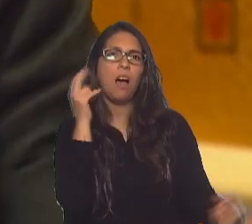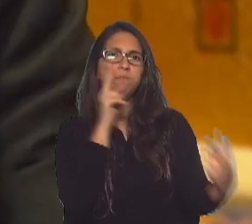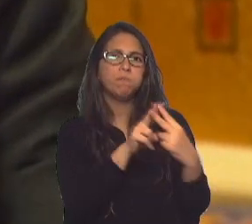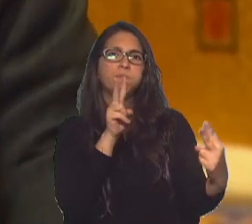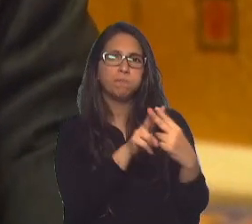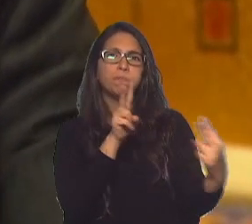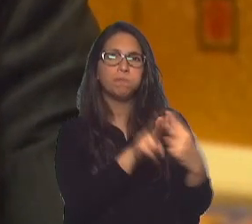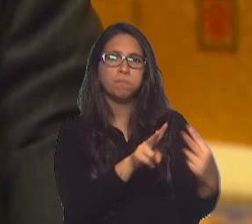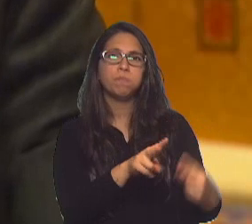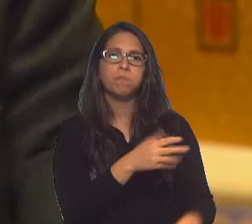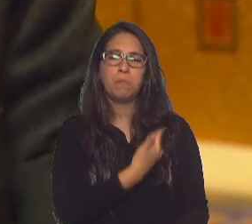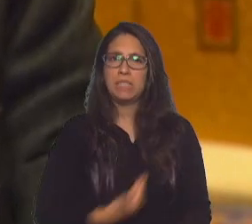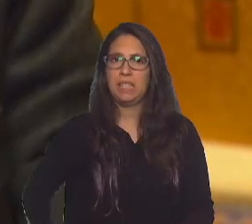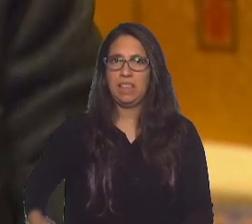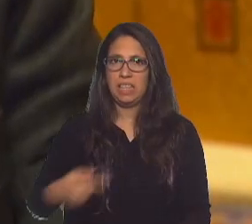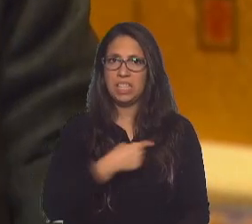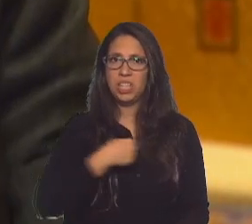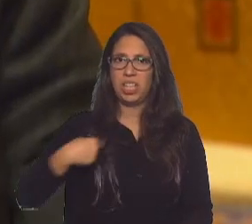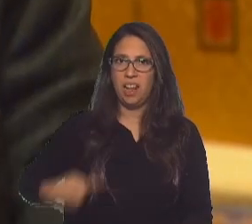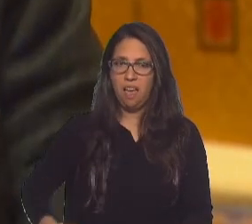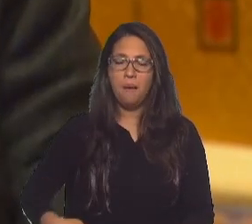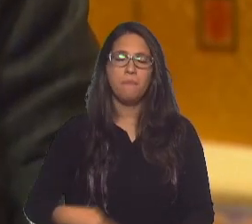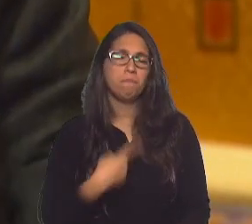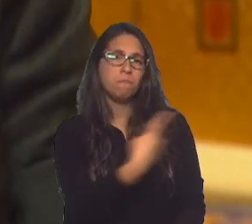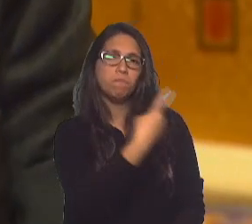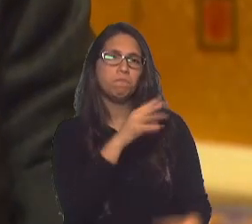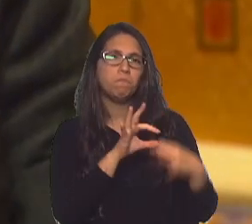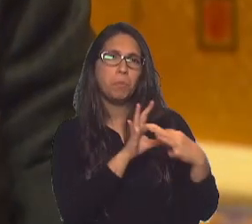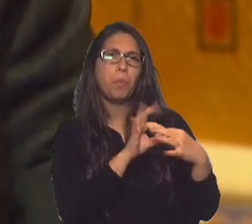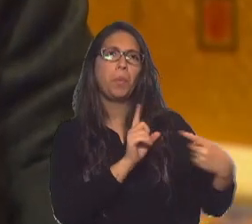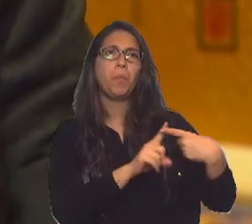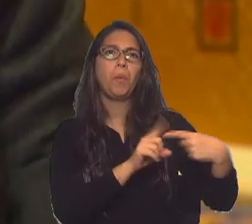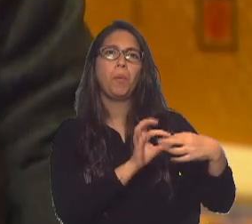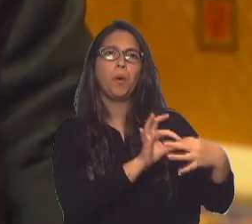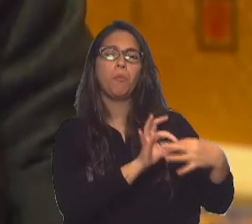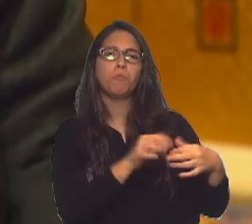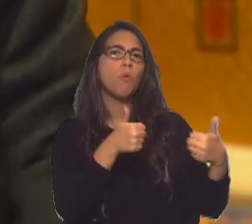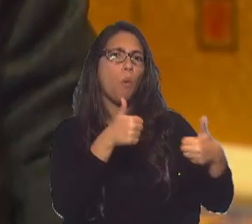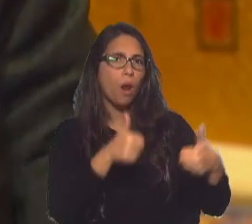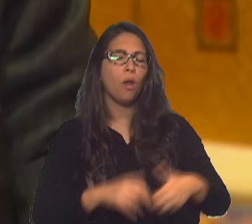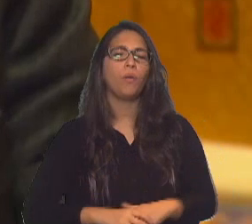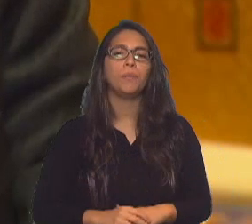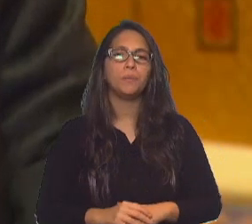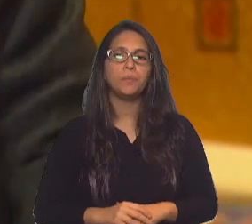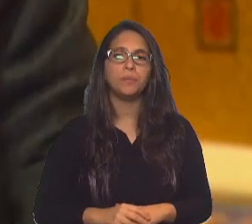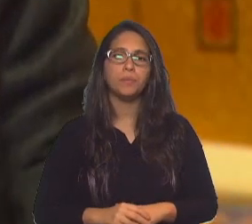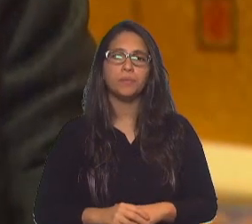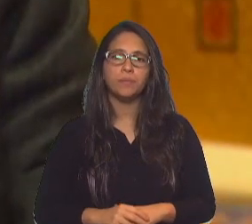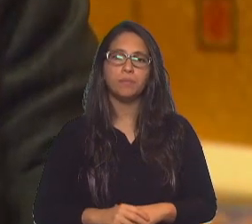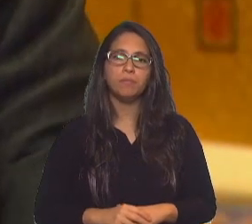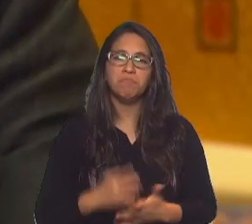de China y la verdad es que hemos logrado un vínculo personal muy bueno, de